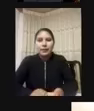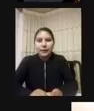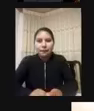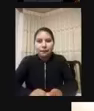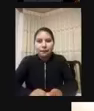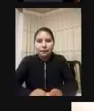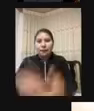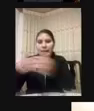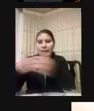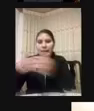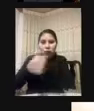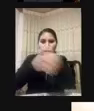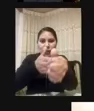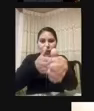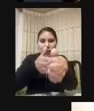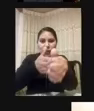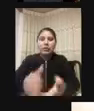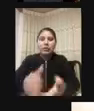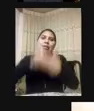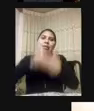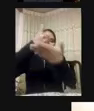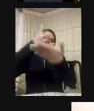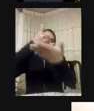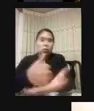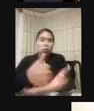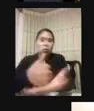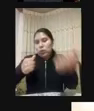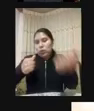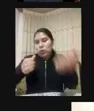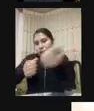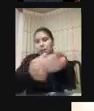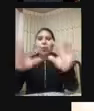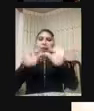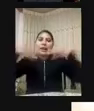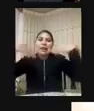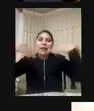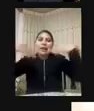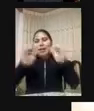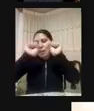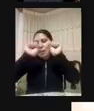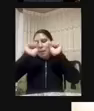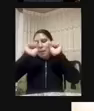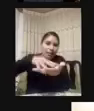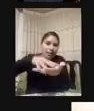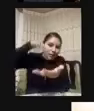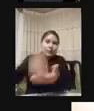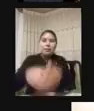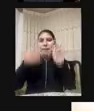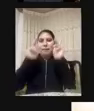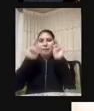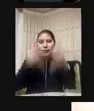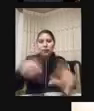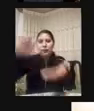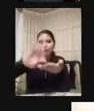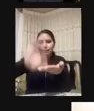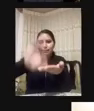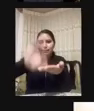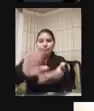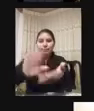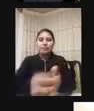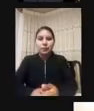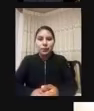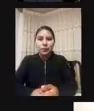apoyo en casa para padres, madres de familia con niños, niñas, jóvenes, personas con discapacidad. No me quiero despedir sin